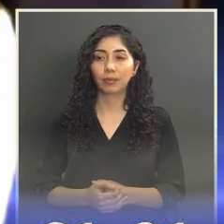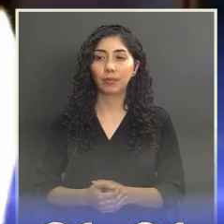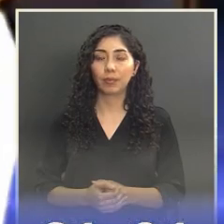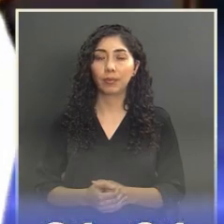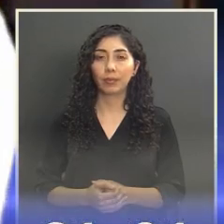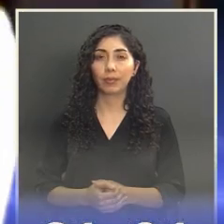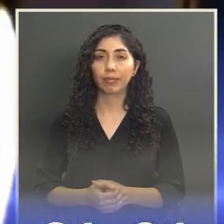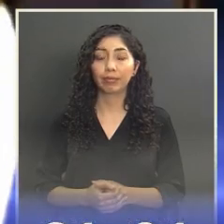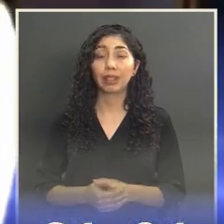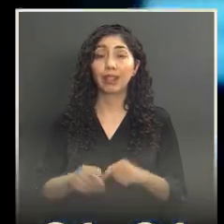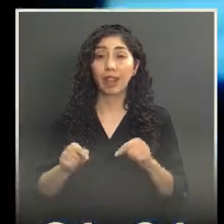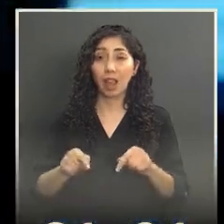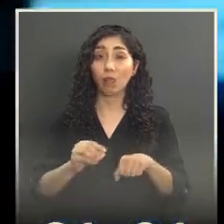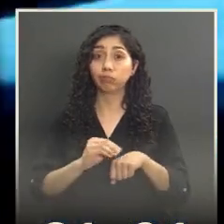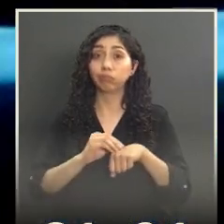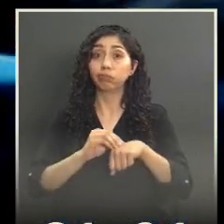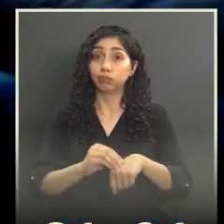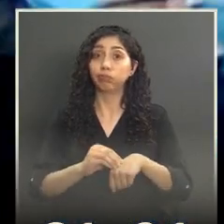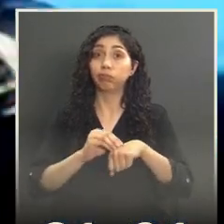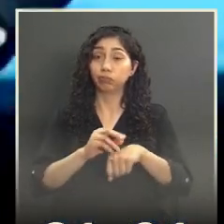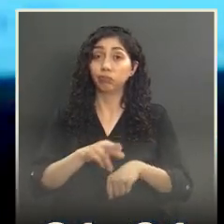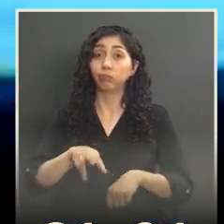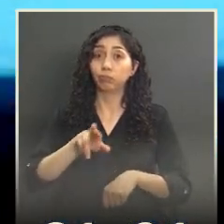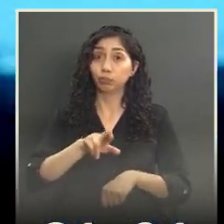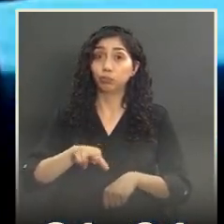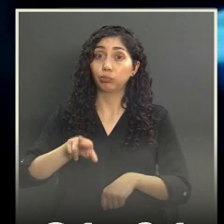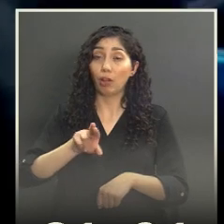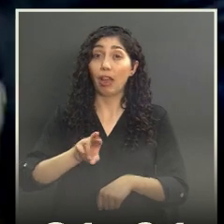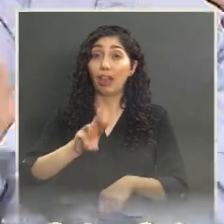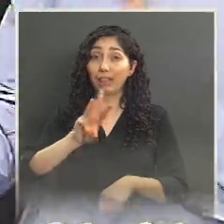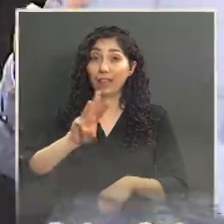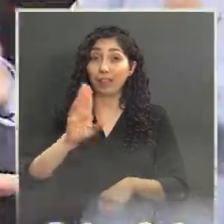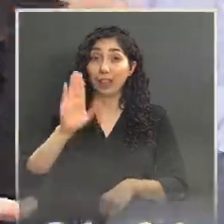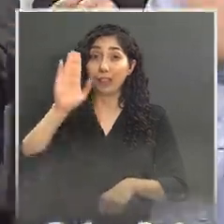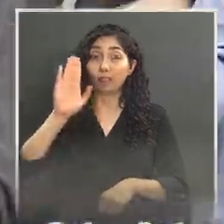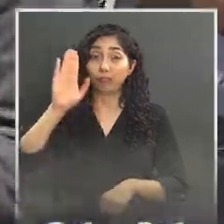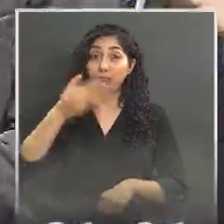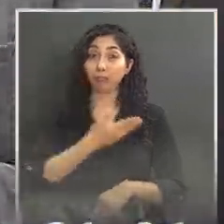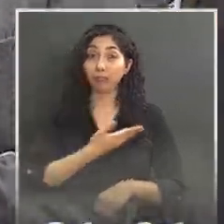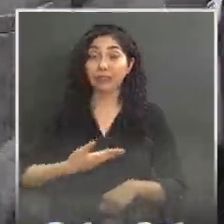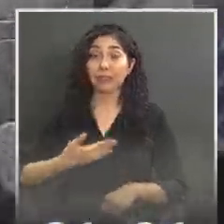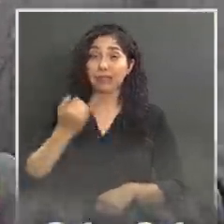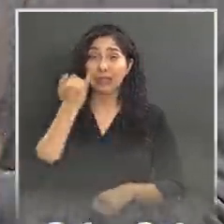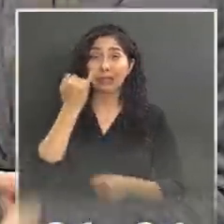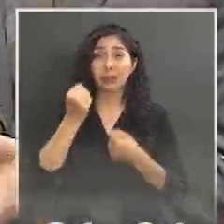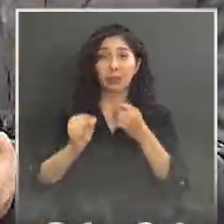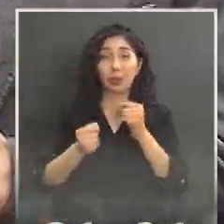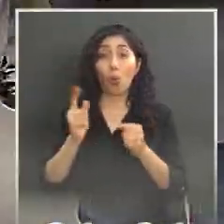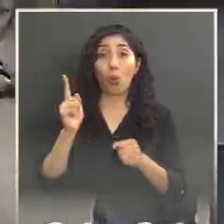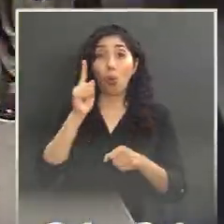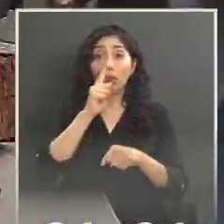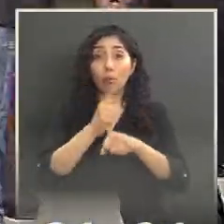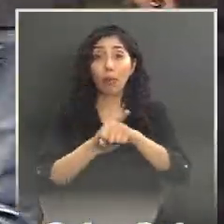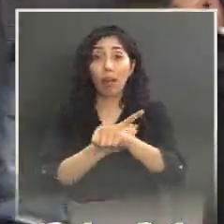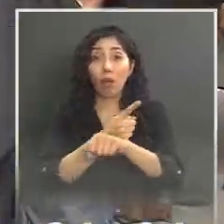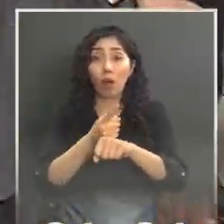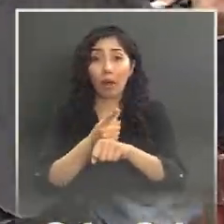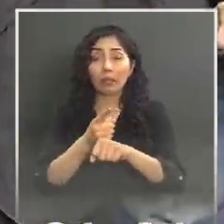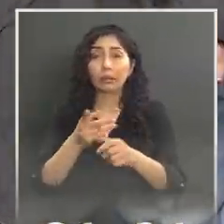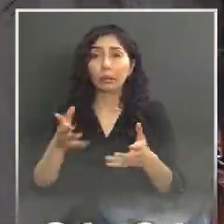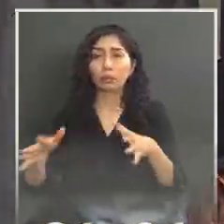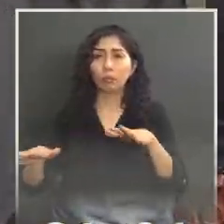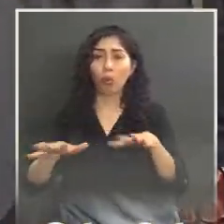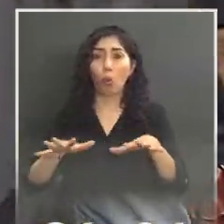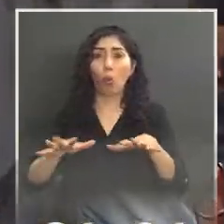ha sido una advertencia permanente en sus tres aventuras presidenciales. Incomodidad que en las últimas horas, sin embargo, ha remecido más bien a su